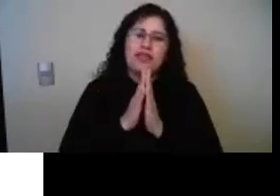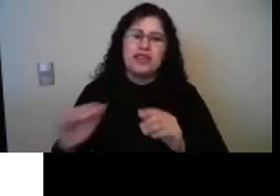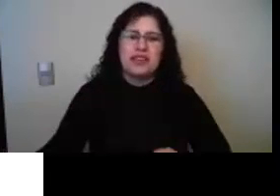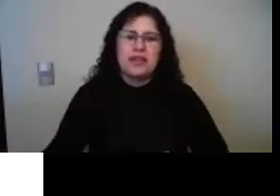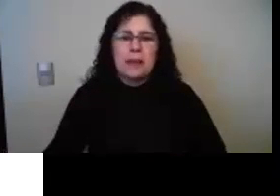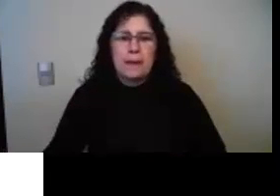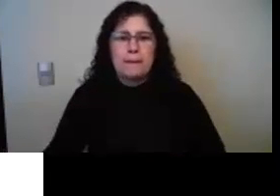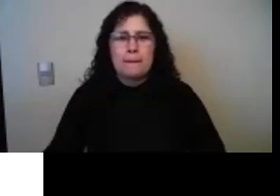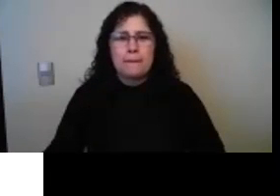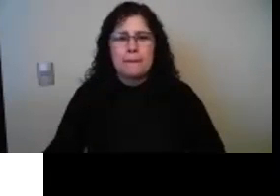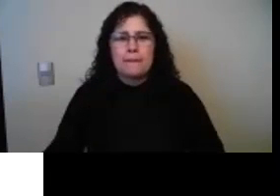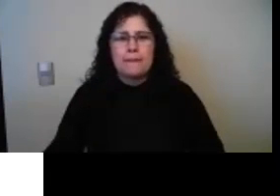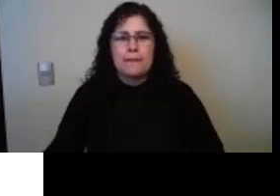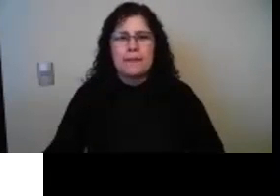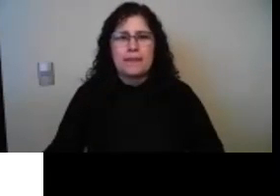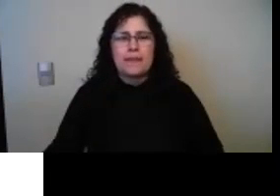favor.